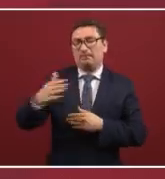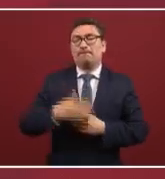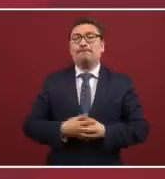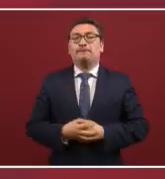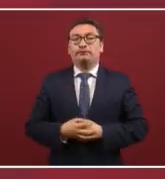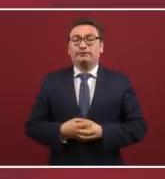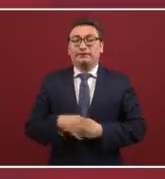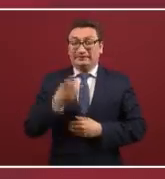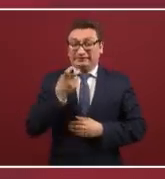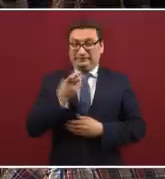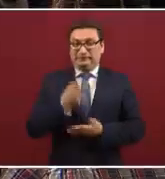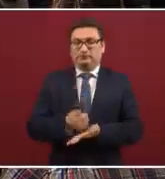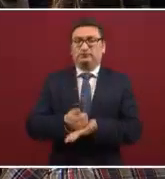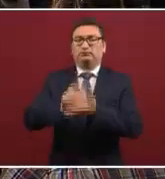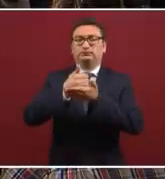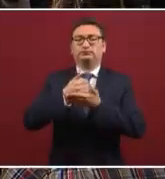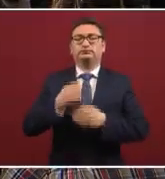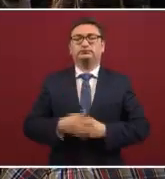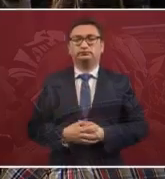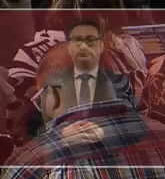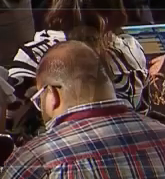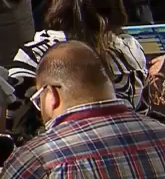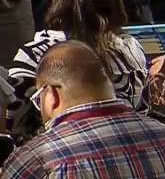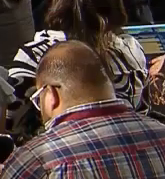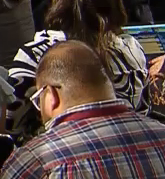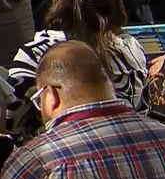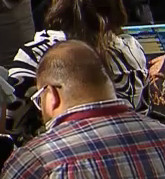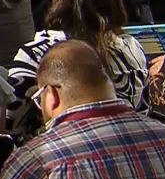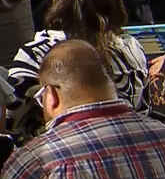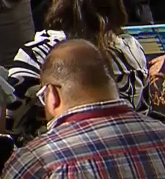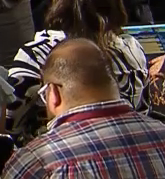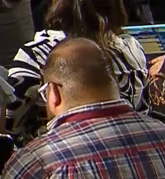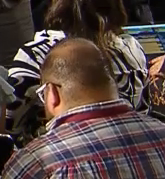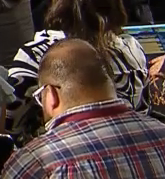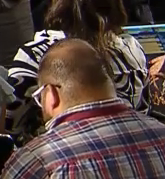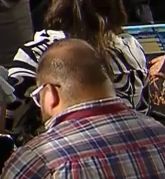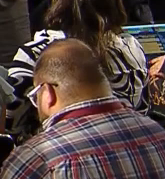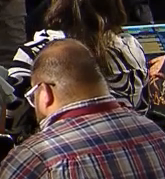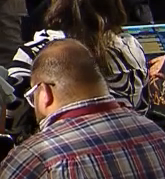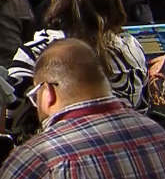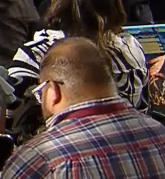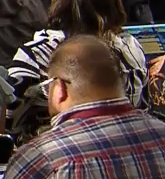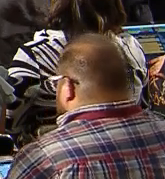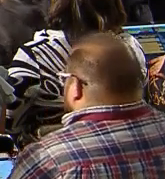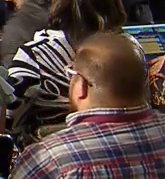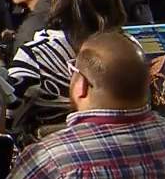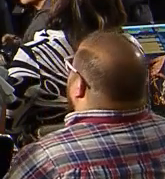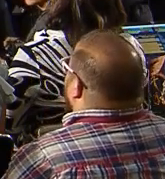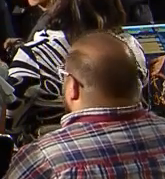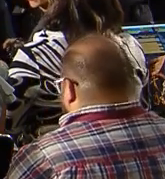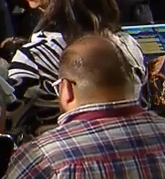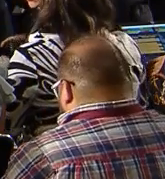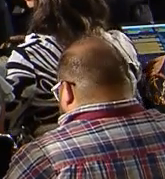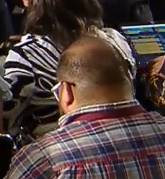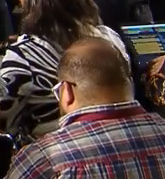también contribuye, y en eso México también debe estar muy orgulloso de contribuir a